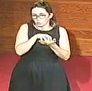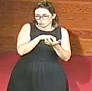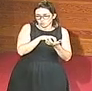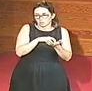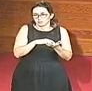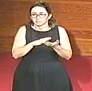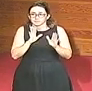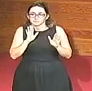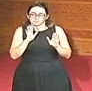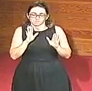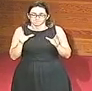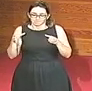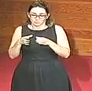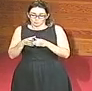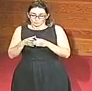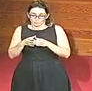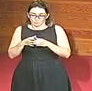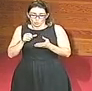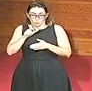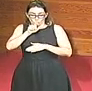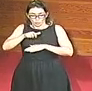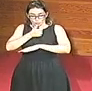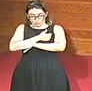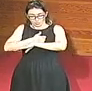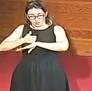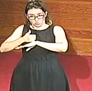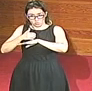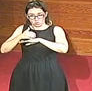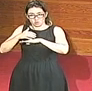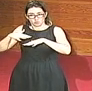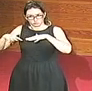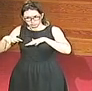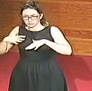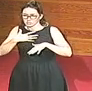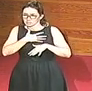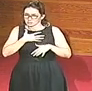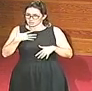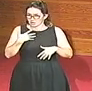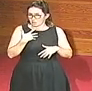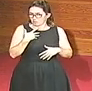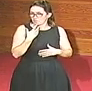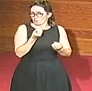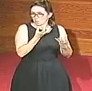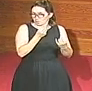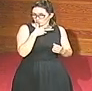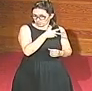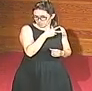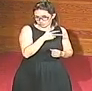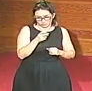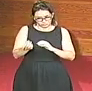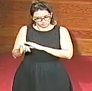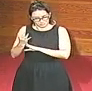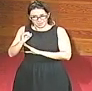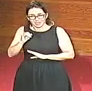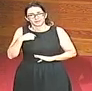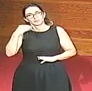más sólido demandando lo que es el derecho a la información, que es básica para la democracia, ¿no? Y eso creo que todavía no está ahí. Es